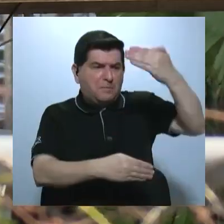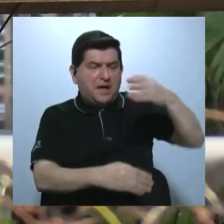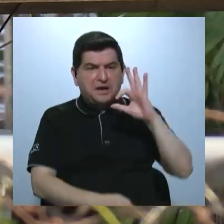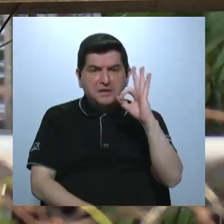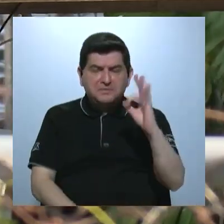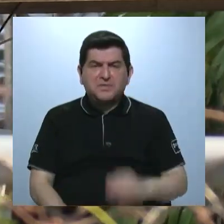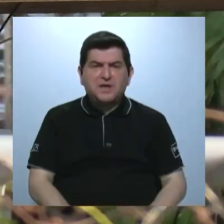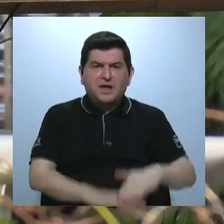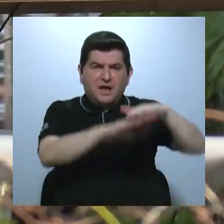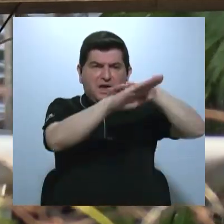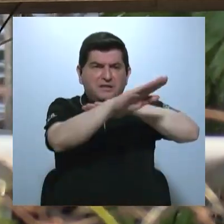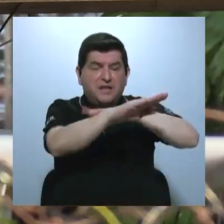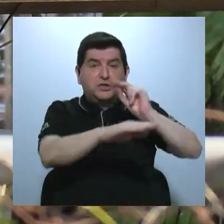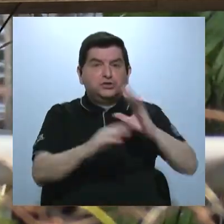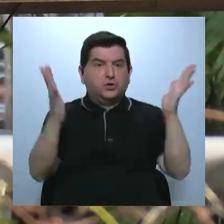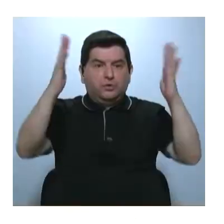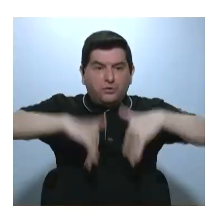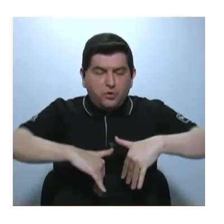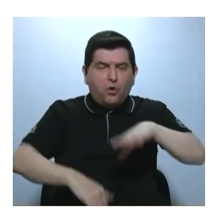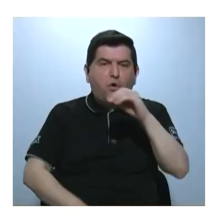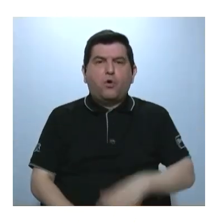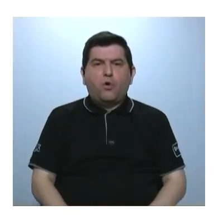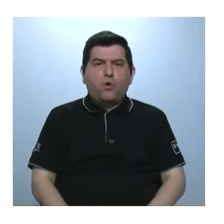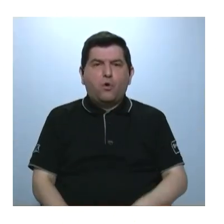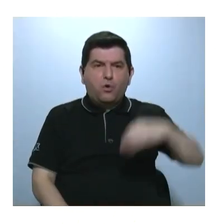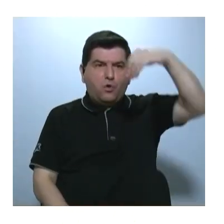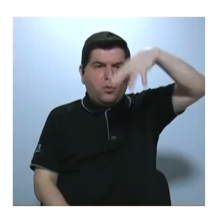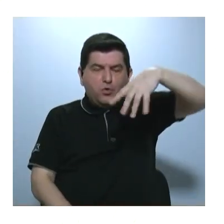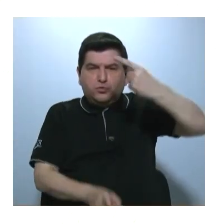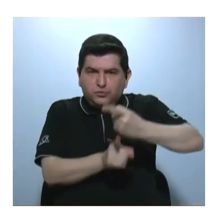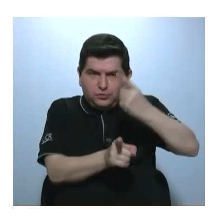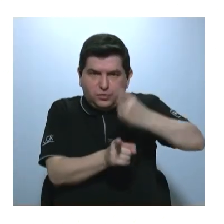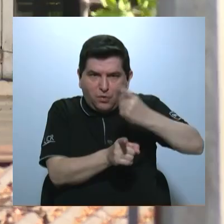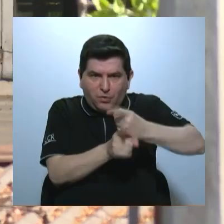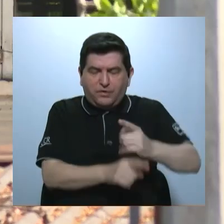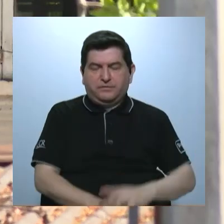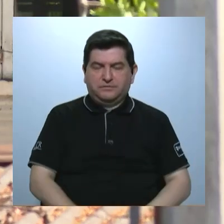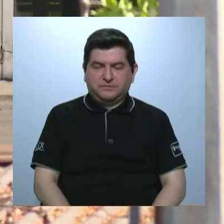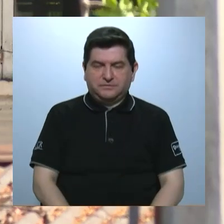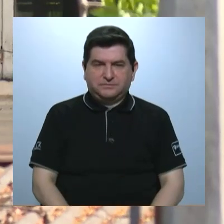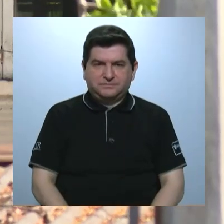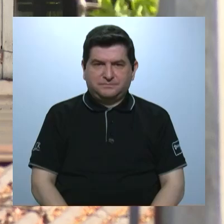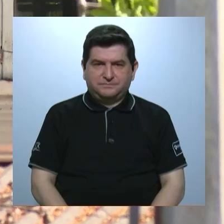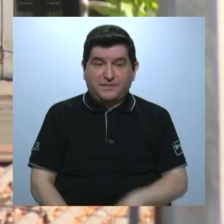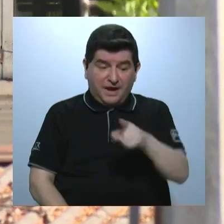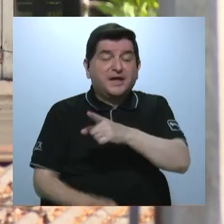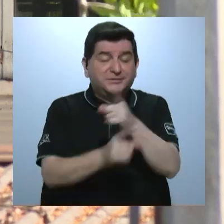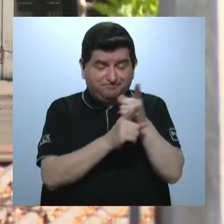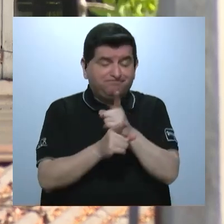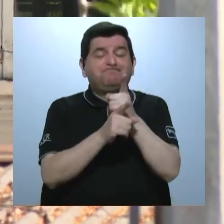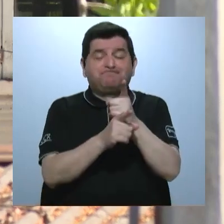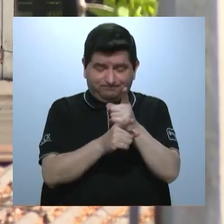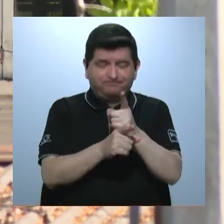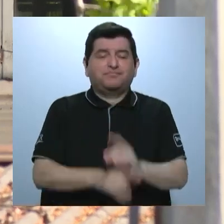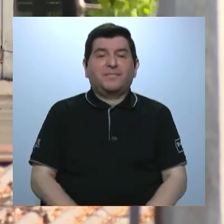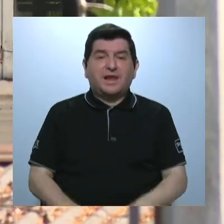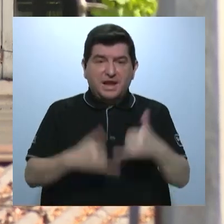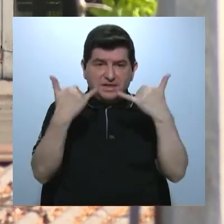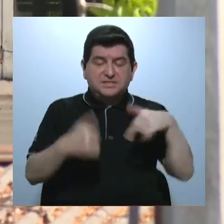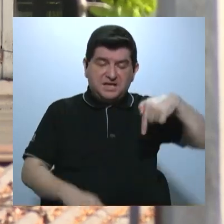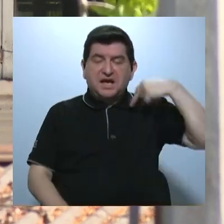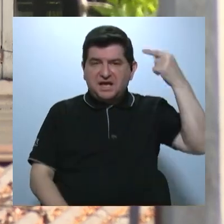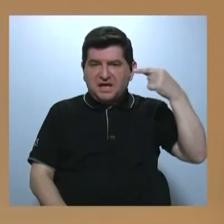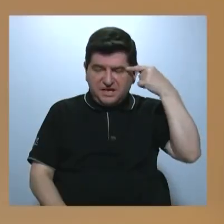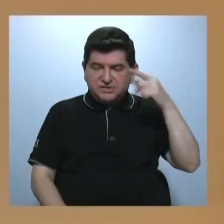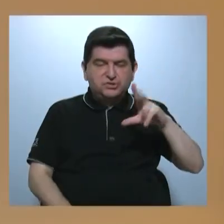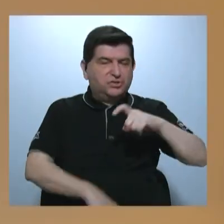que el techo no parezca que se va a caer o que la iluminación sea la adecuada para brindar el servicio educativo. Bueno, esto hay que corregirlo, ciertamente ya en esta administración pues ya